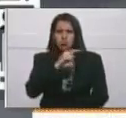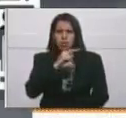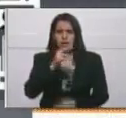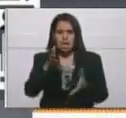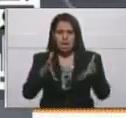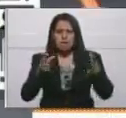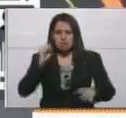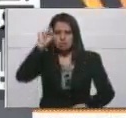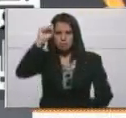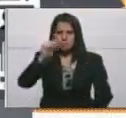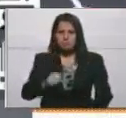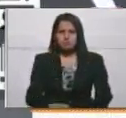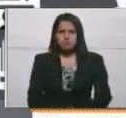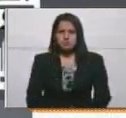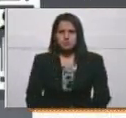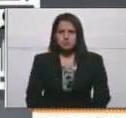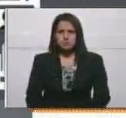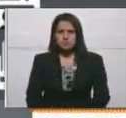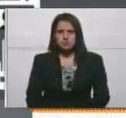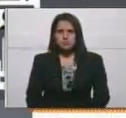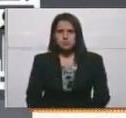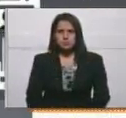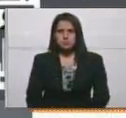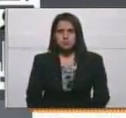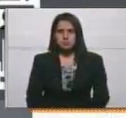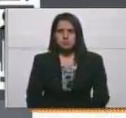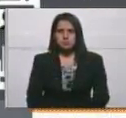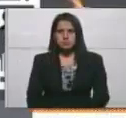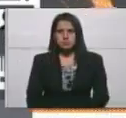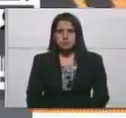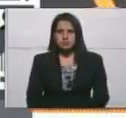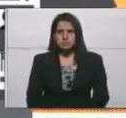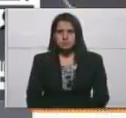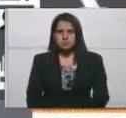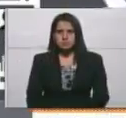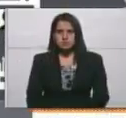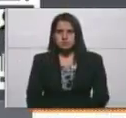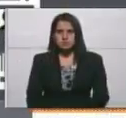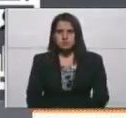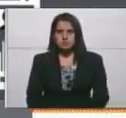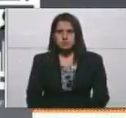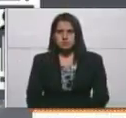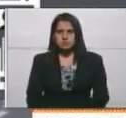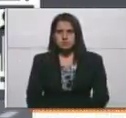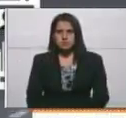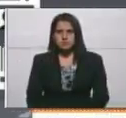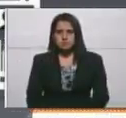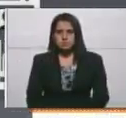victoria siempre.